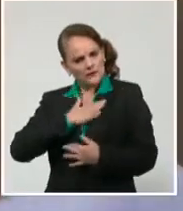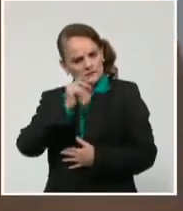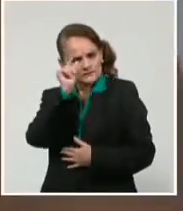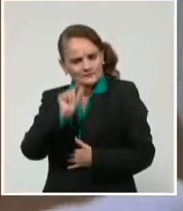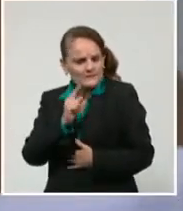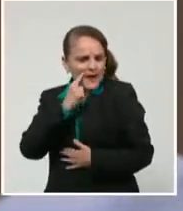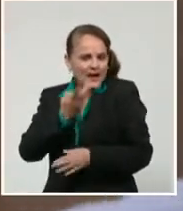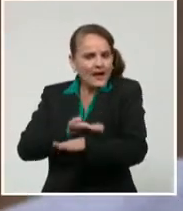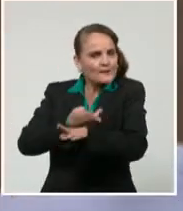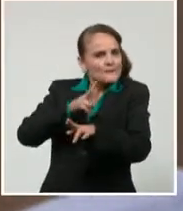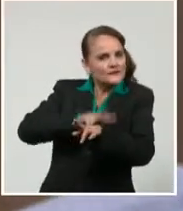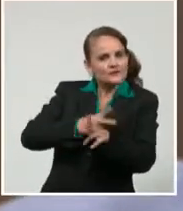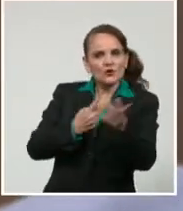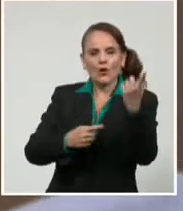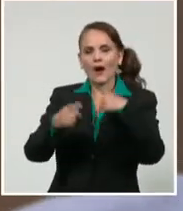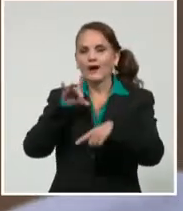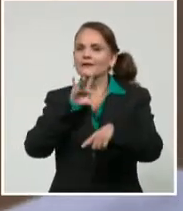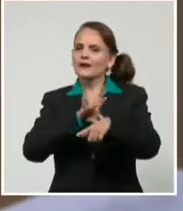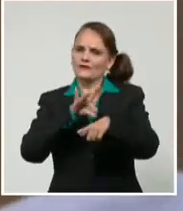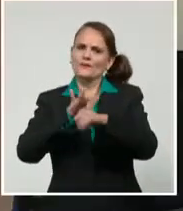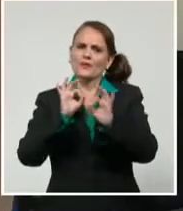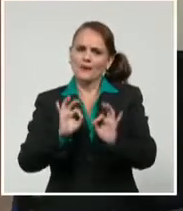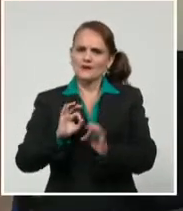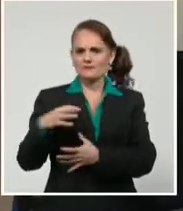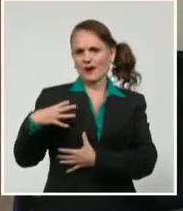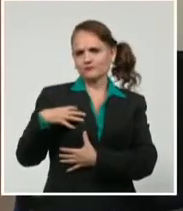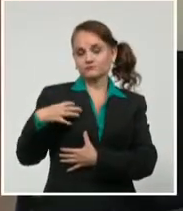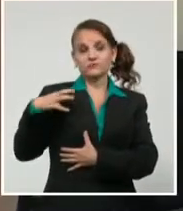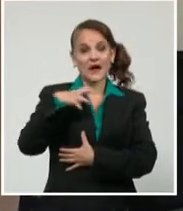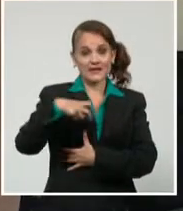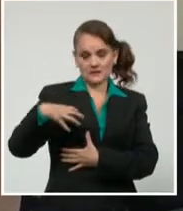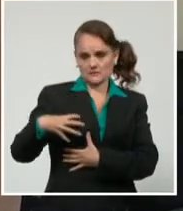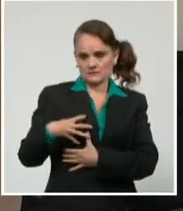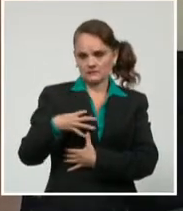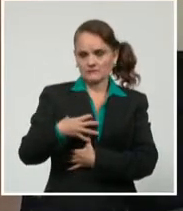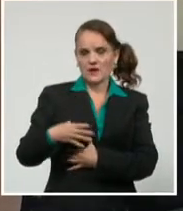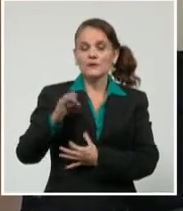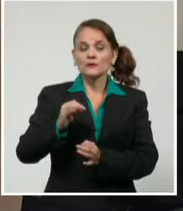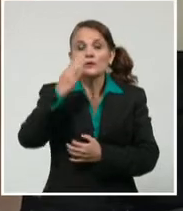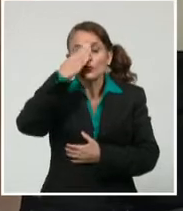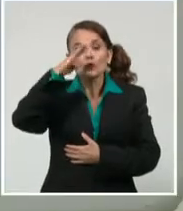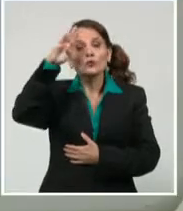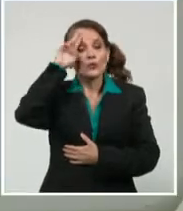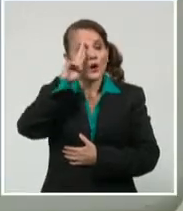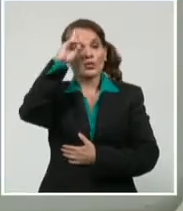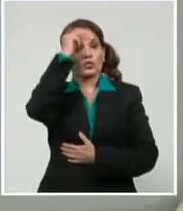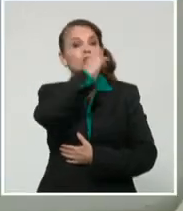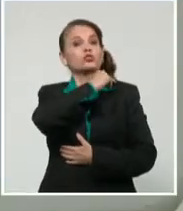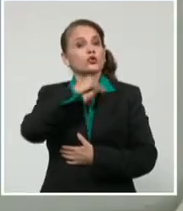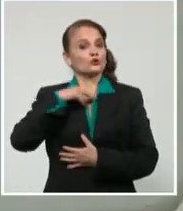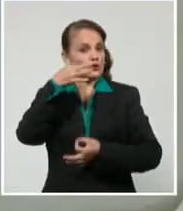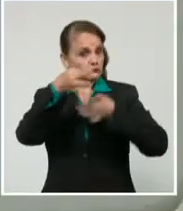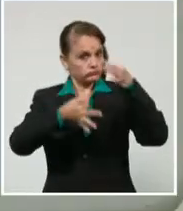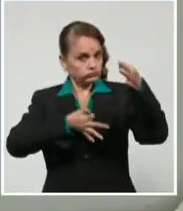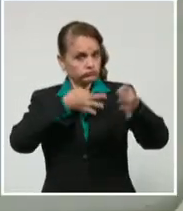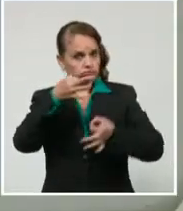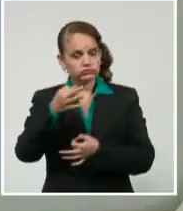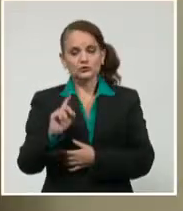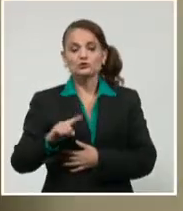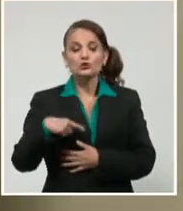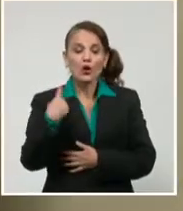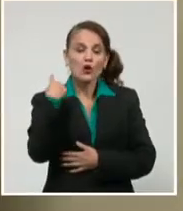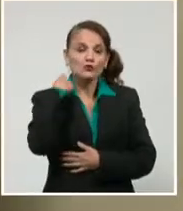detección temprana de esta localización del cáncer que en Cuba, según afirma el doctor Alexis Cantero, cada año